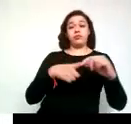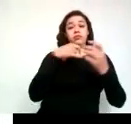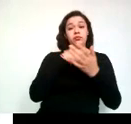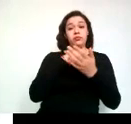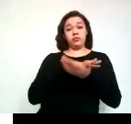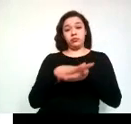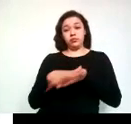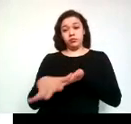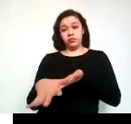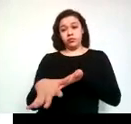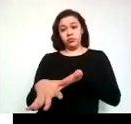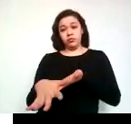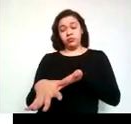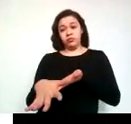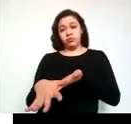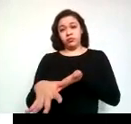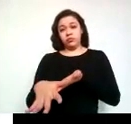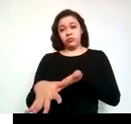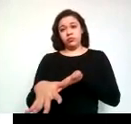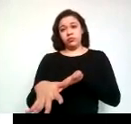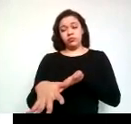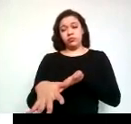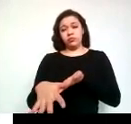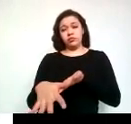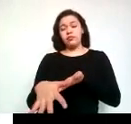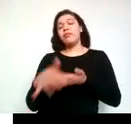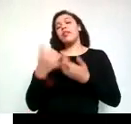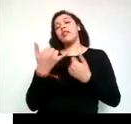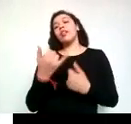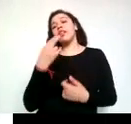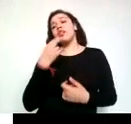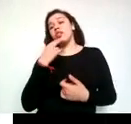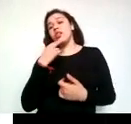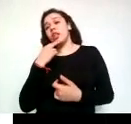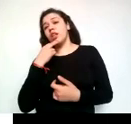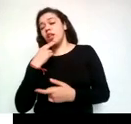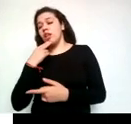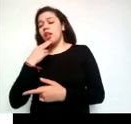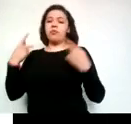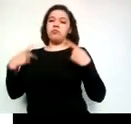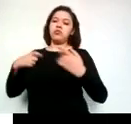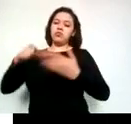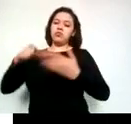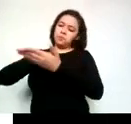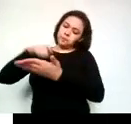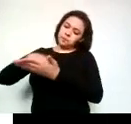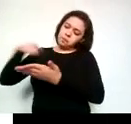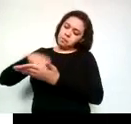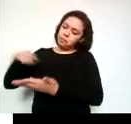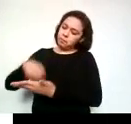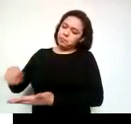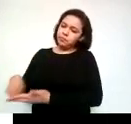y aplicar tal cual de manera física esas guías a sus colaboradores. ¿Qué